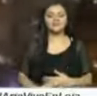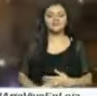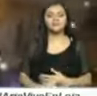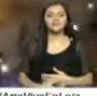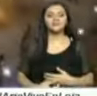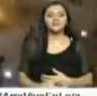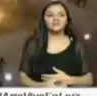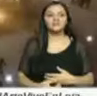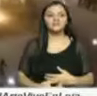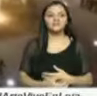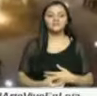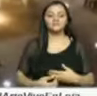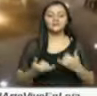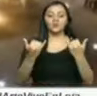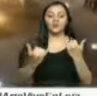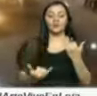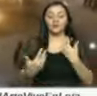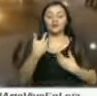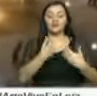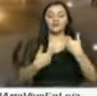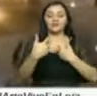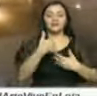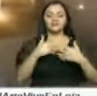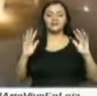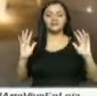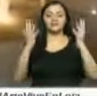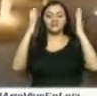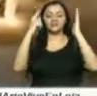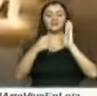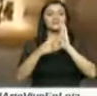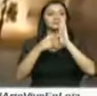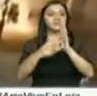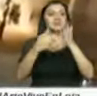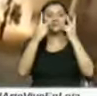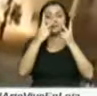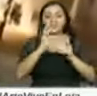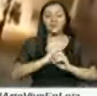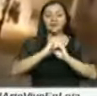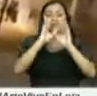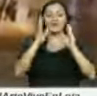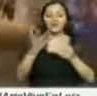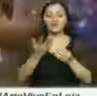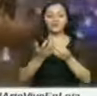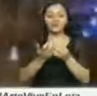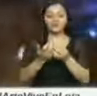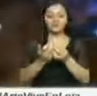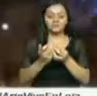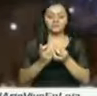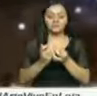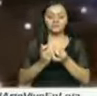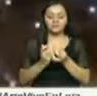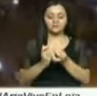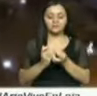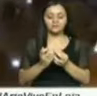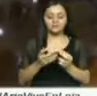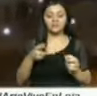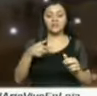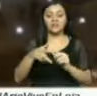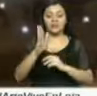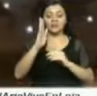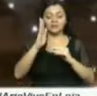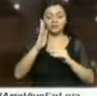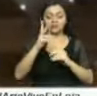Así que las artes escénicas están de fiesta y allí lo hemos visto hoy en esta inauguración. Las imágenes lo